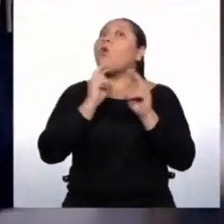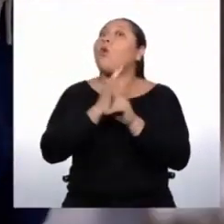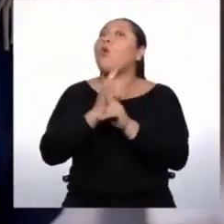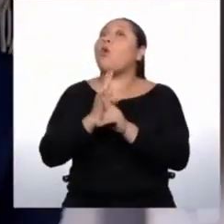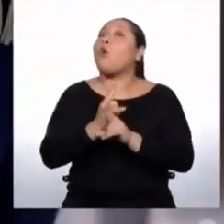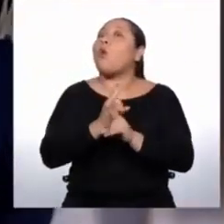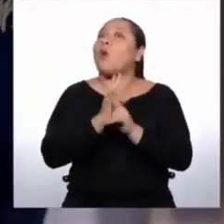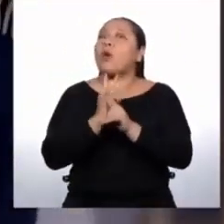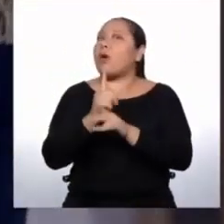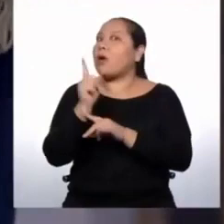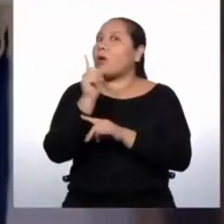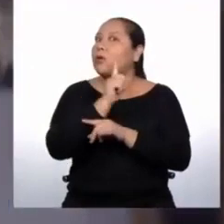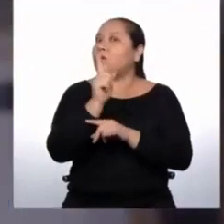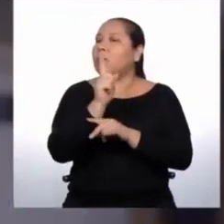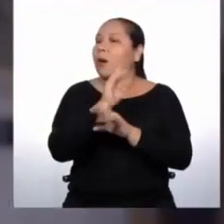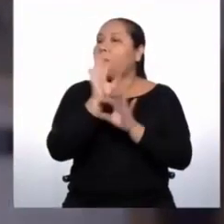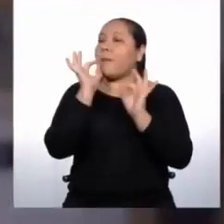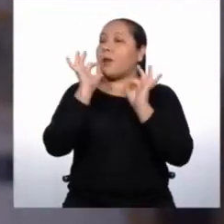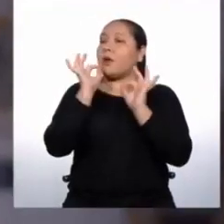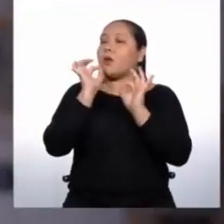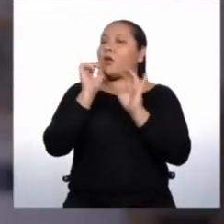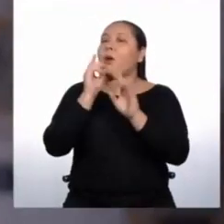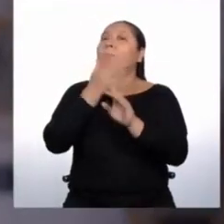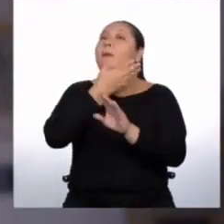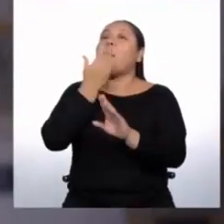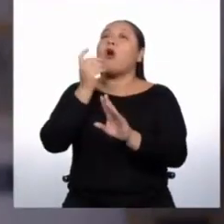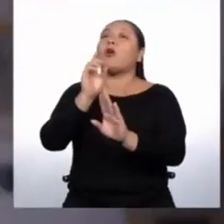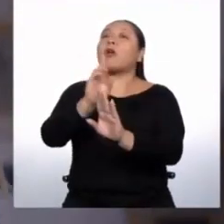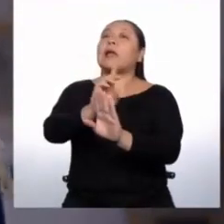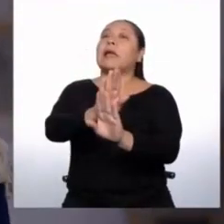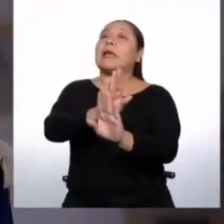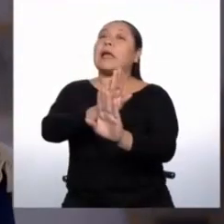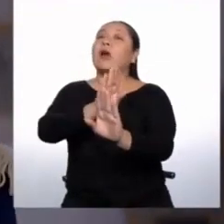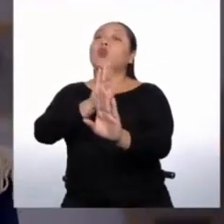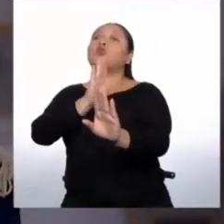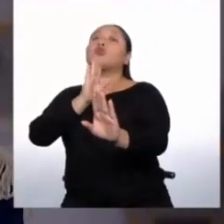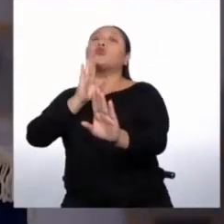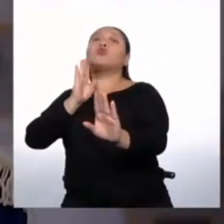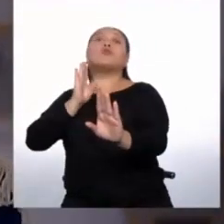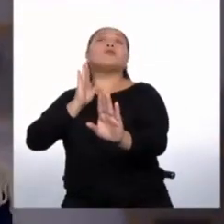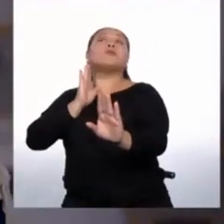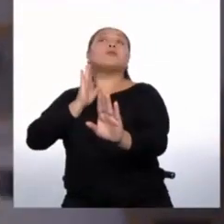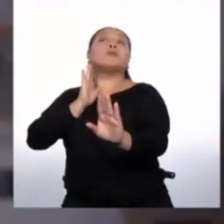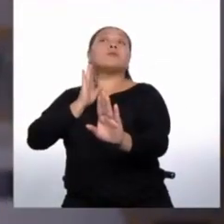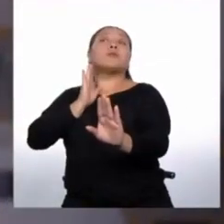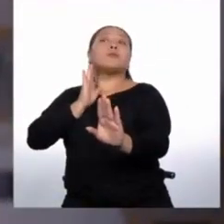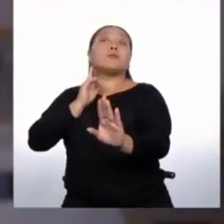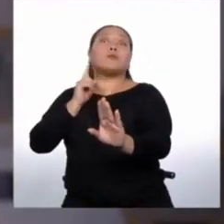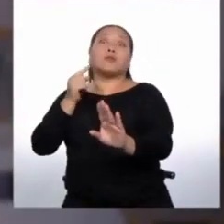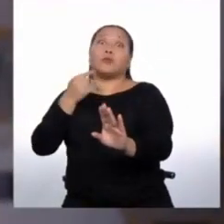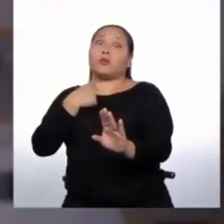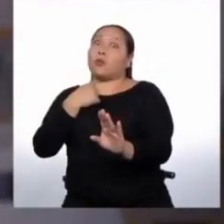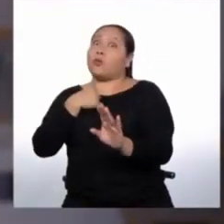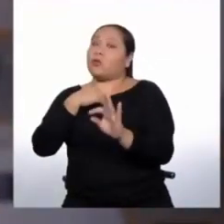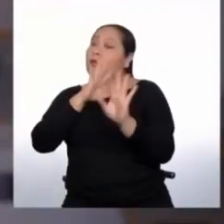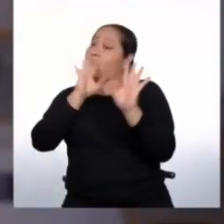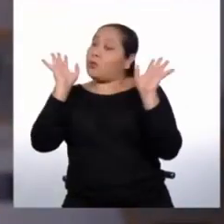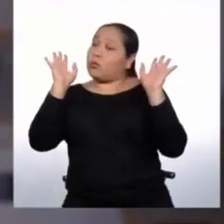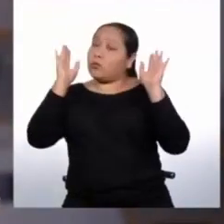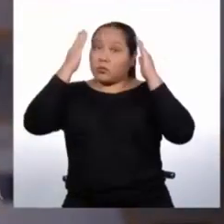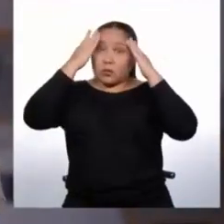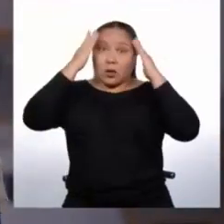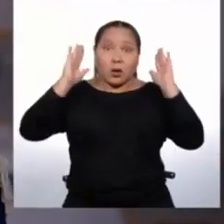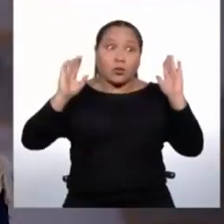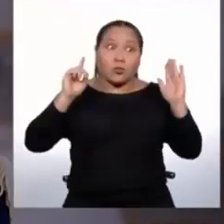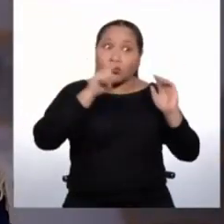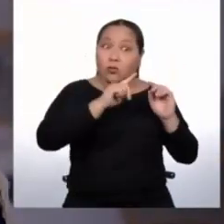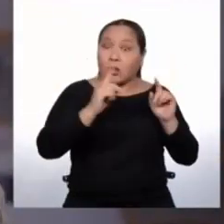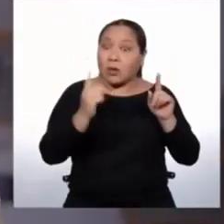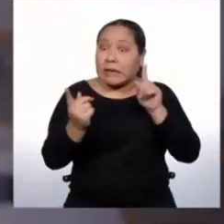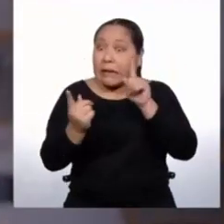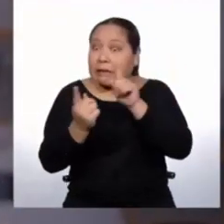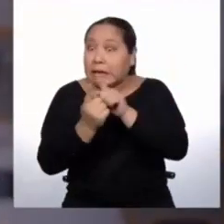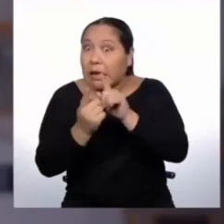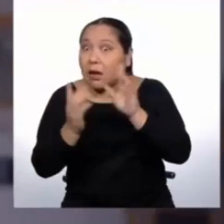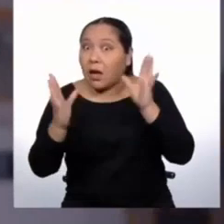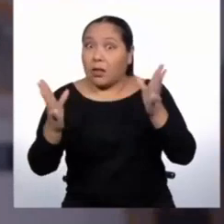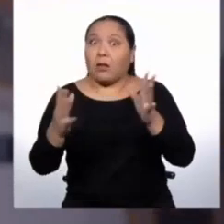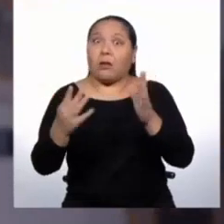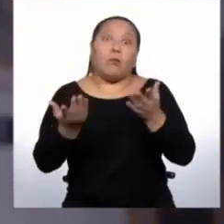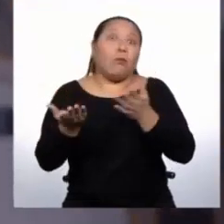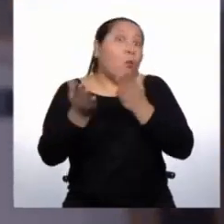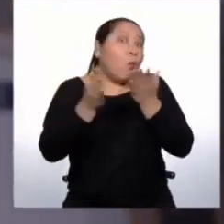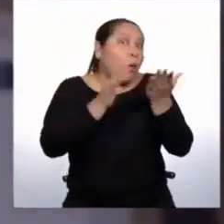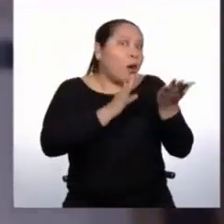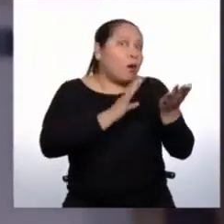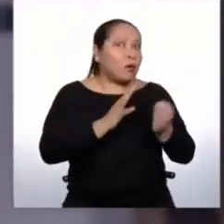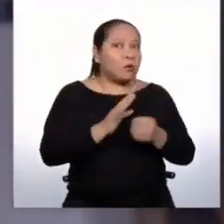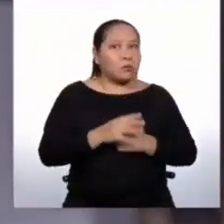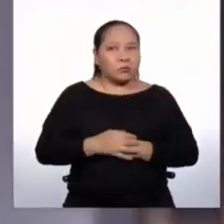No hay que arriesgarse. Retírese. No respondo de averías. Tales eran los aspavientos